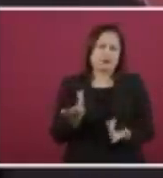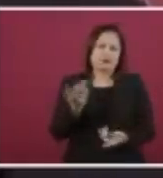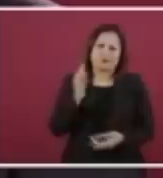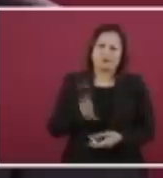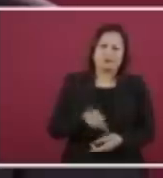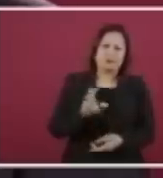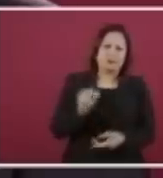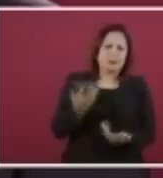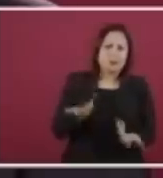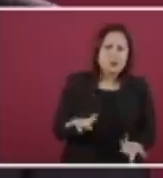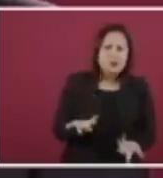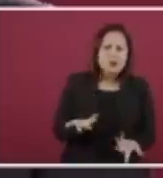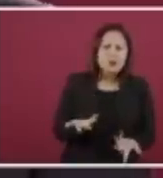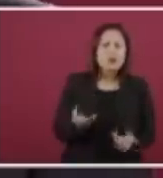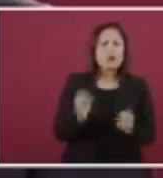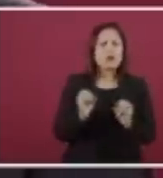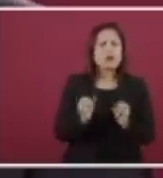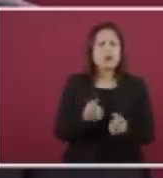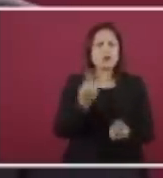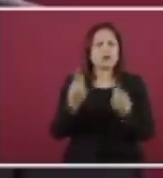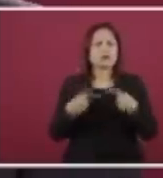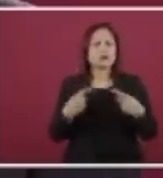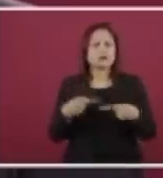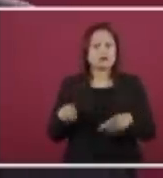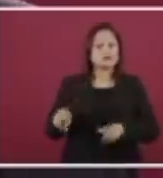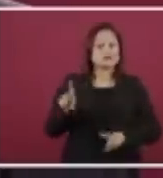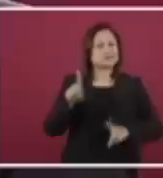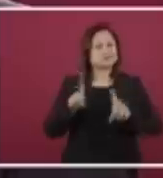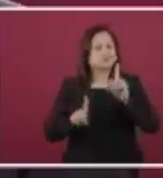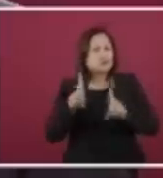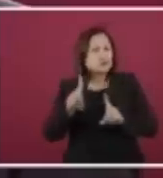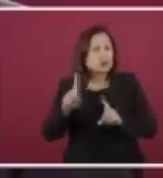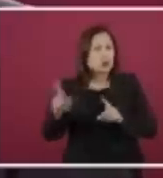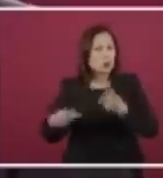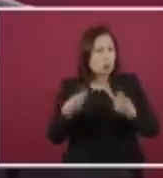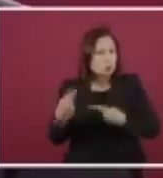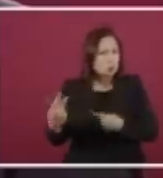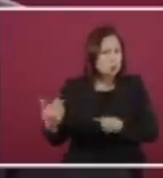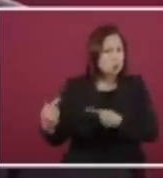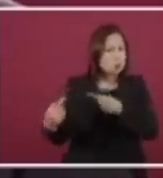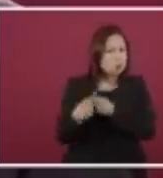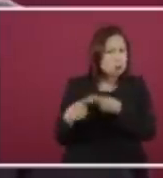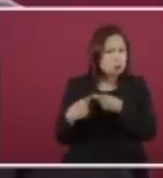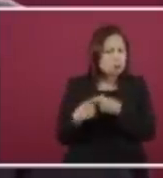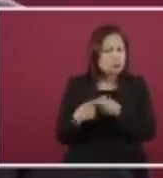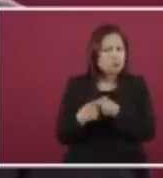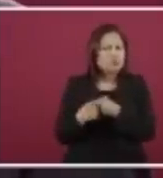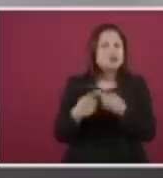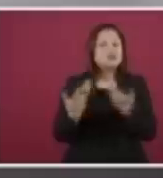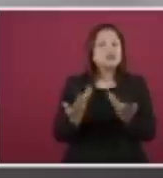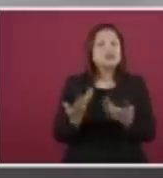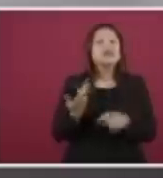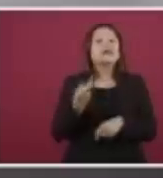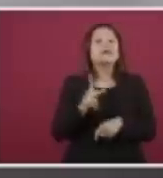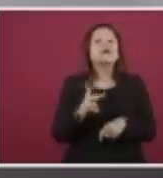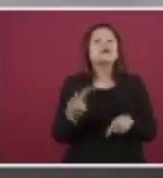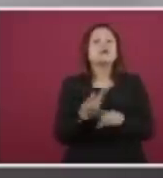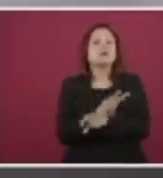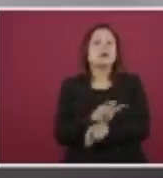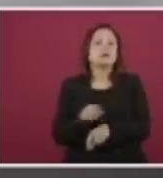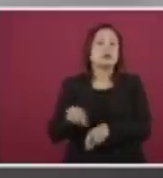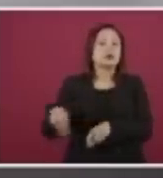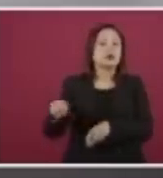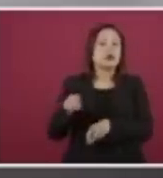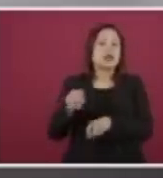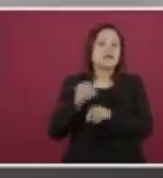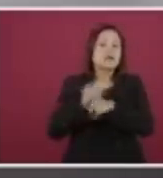Que nos cuestionan, pero después de ahí, de ese contenido, o con ese mismo